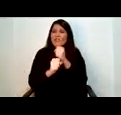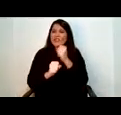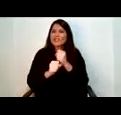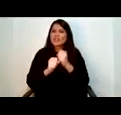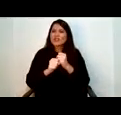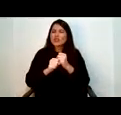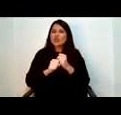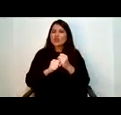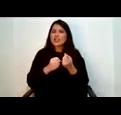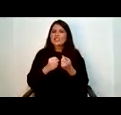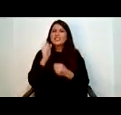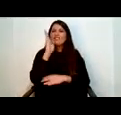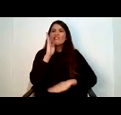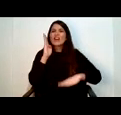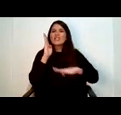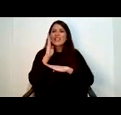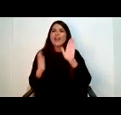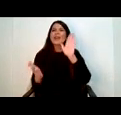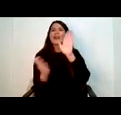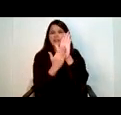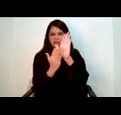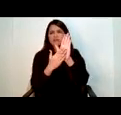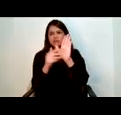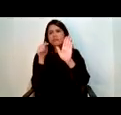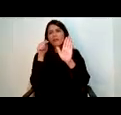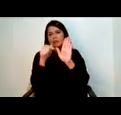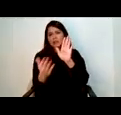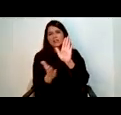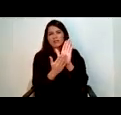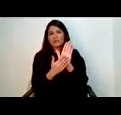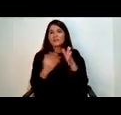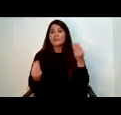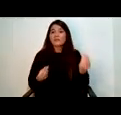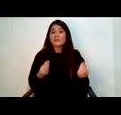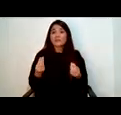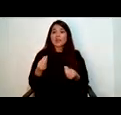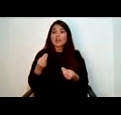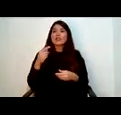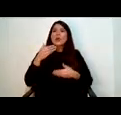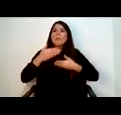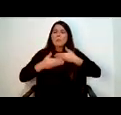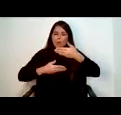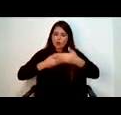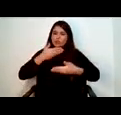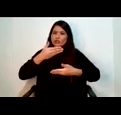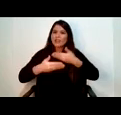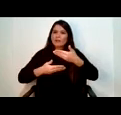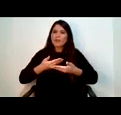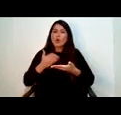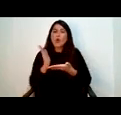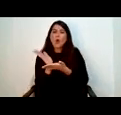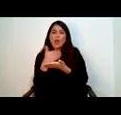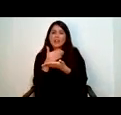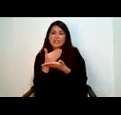las intervenciones basadas en la evidencia. ¿Qué quiere decir eso? De que los procedimientos o las estrategias que vamos a